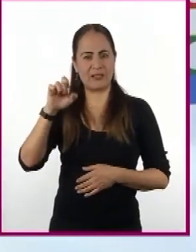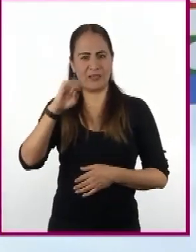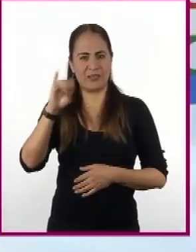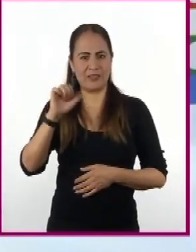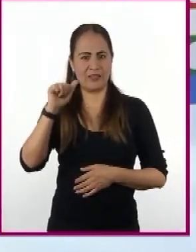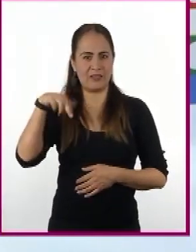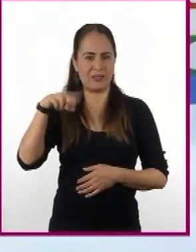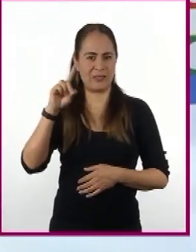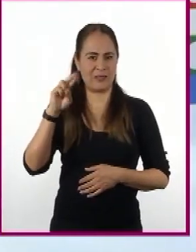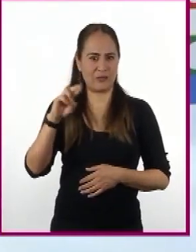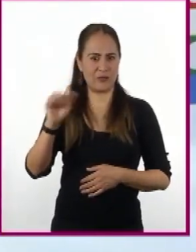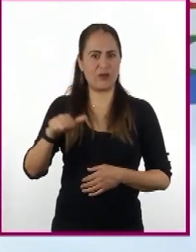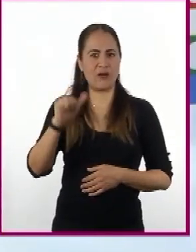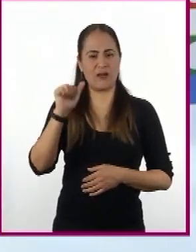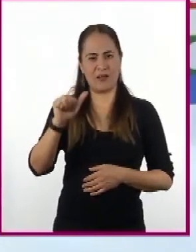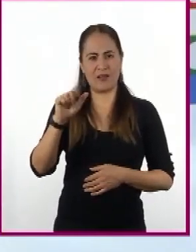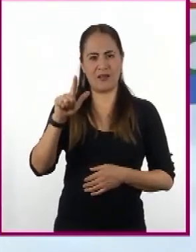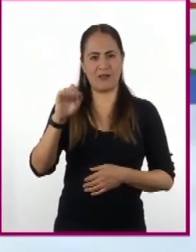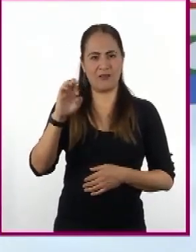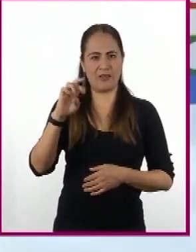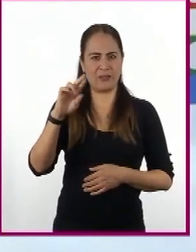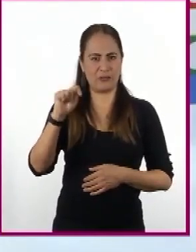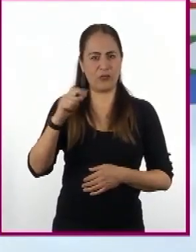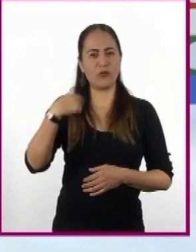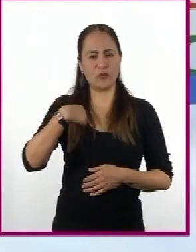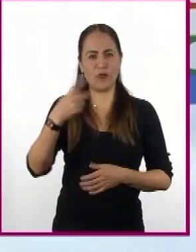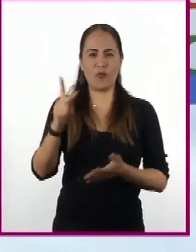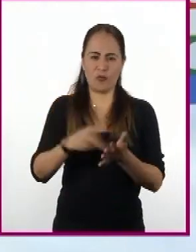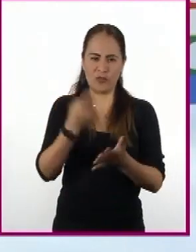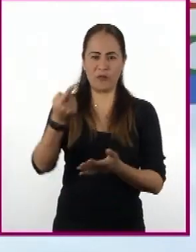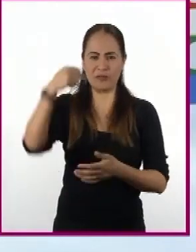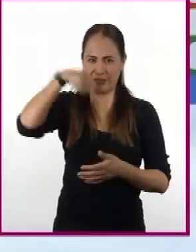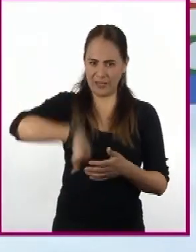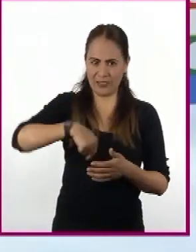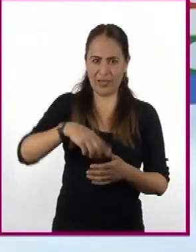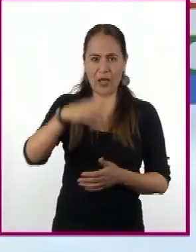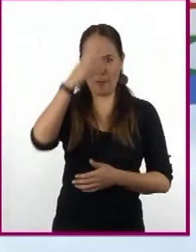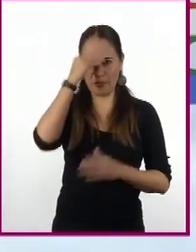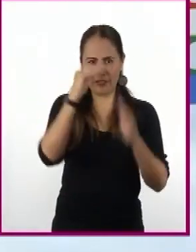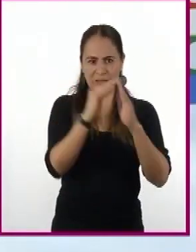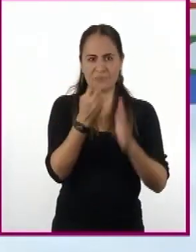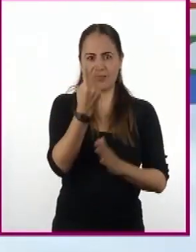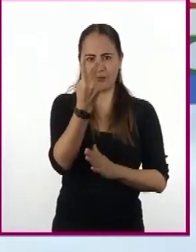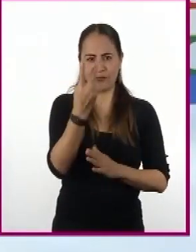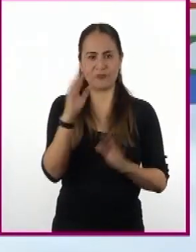Sevilla y Alberto Ábrego. Yo los espero muy pronto aquí en Aprende en Casa 2.